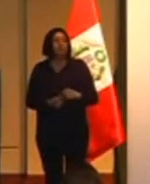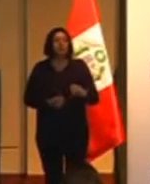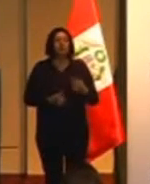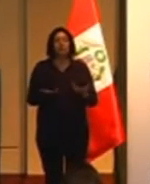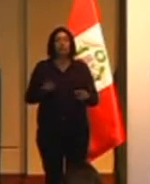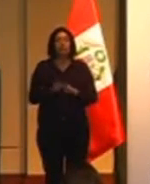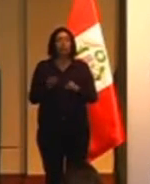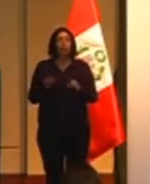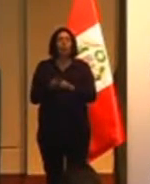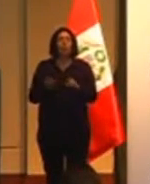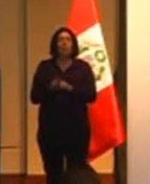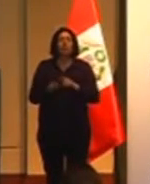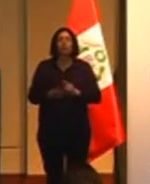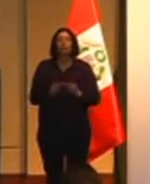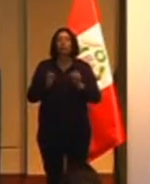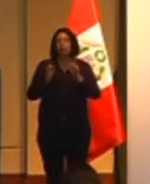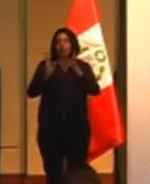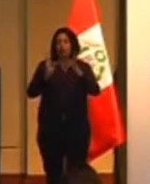como apóstoles